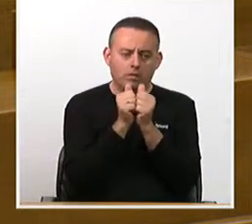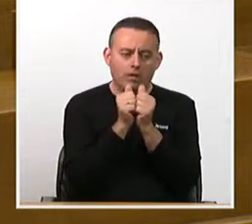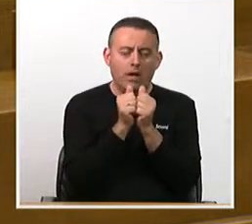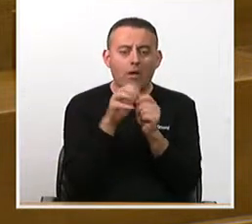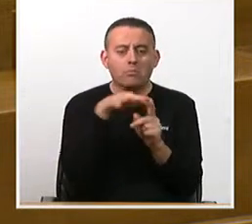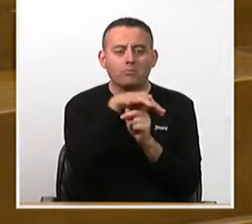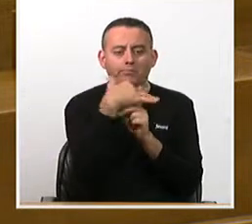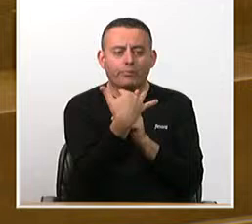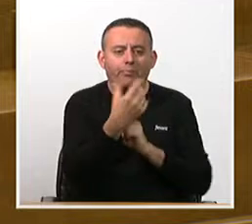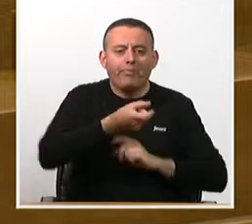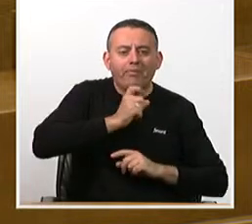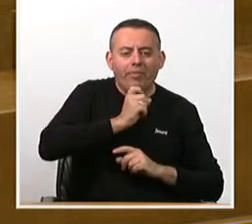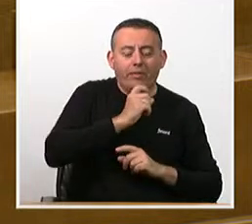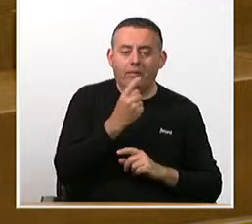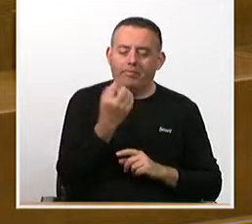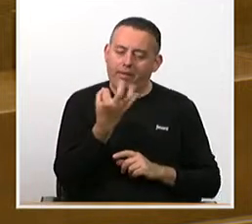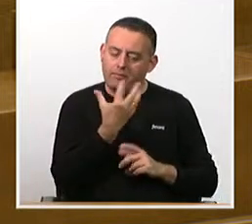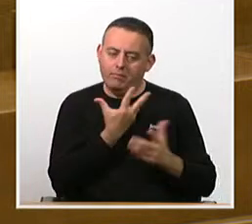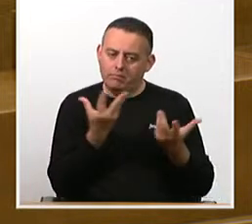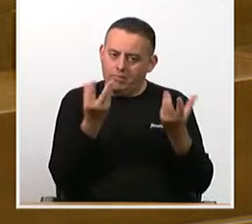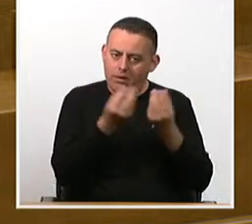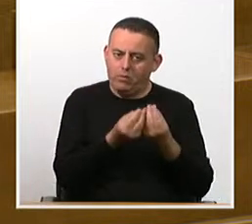altur per